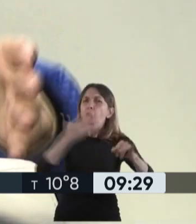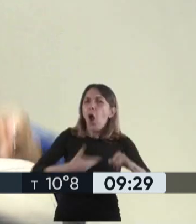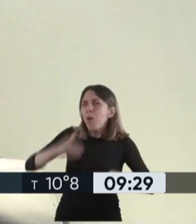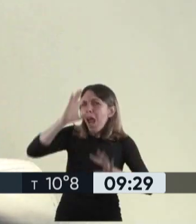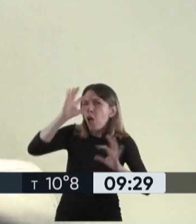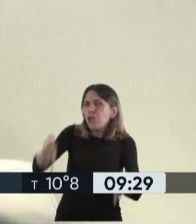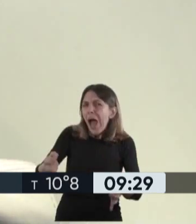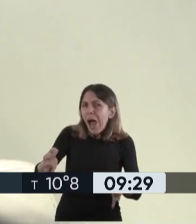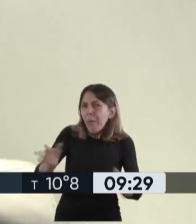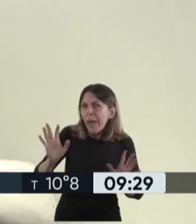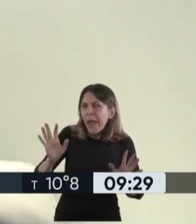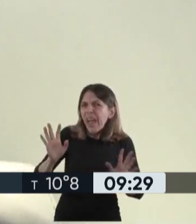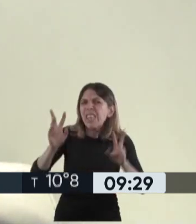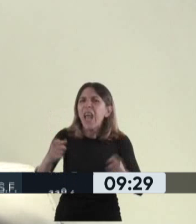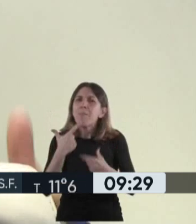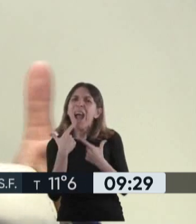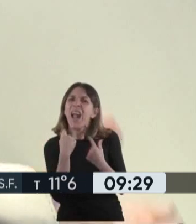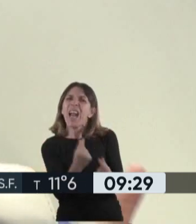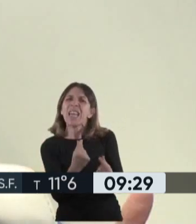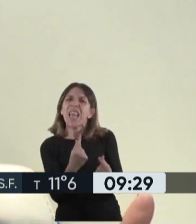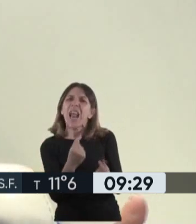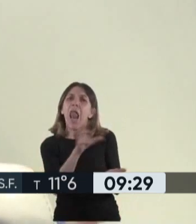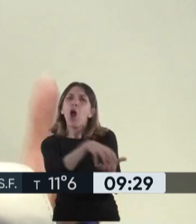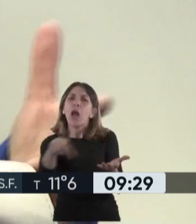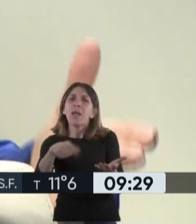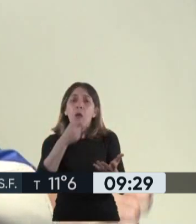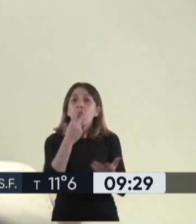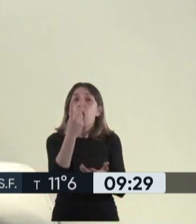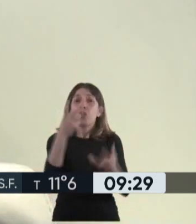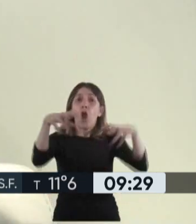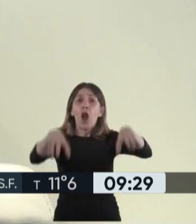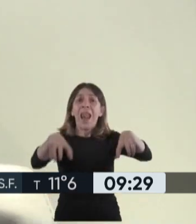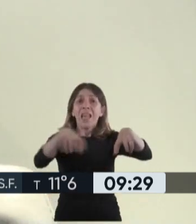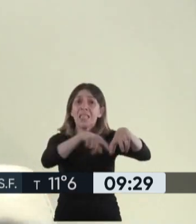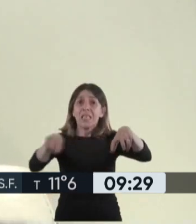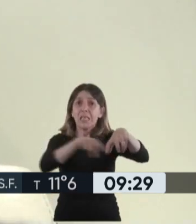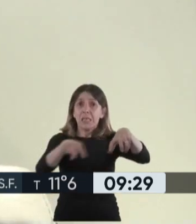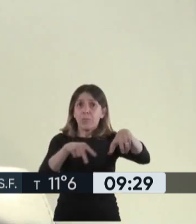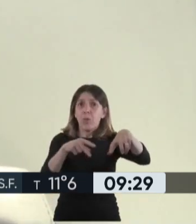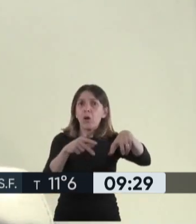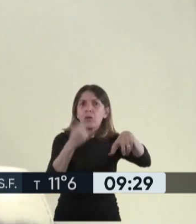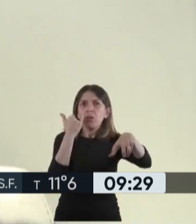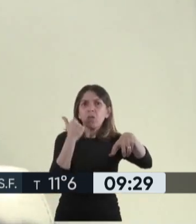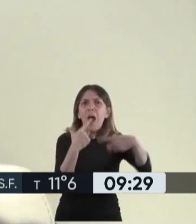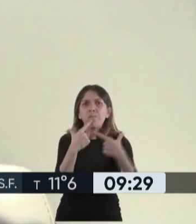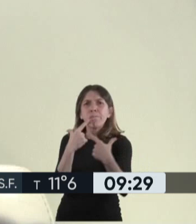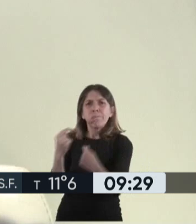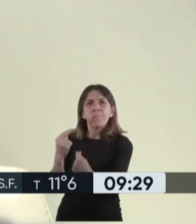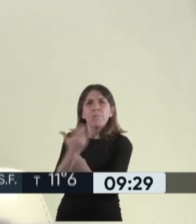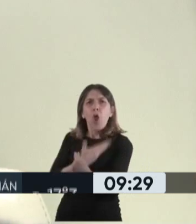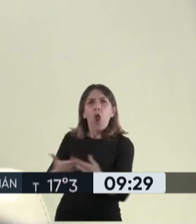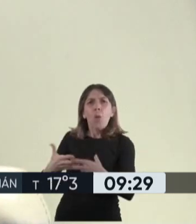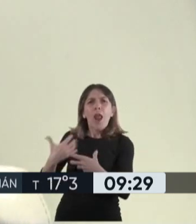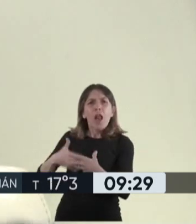gobierno esta crítica, digamos, si estos 2 organismos presentaron alguna queja al gobierno argentino